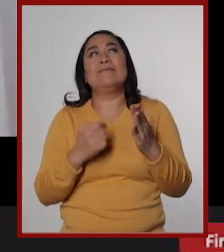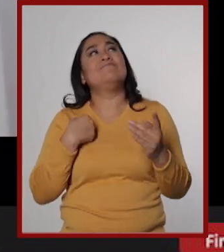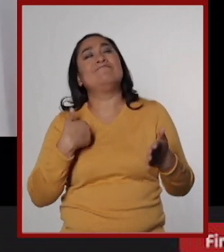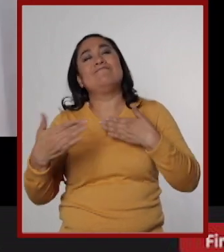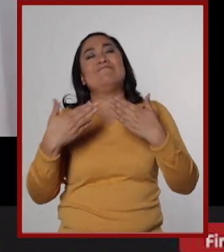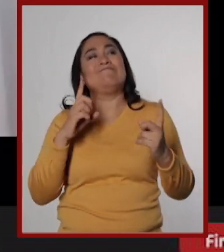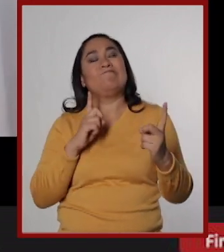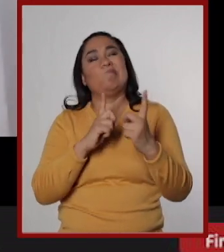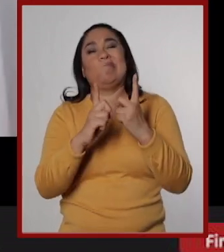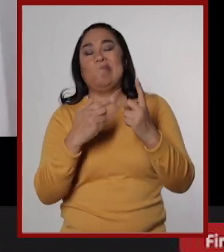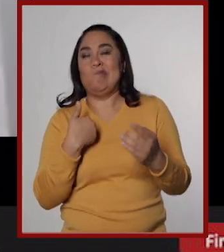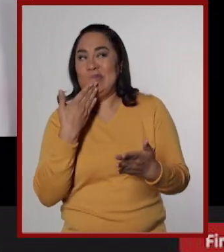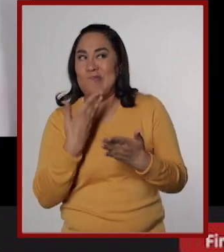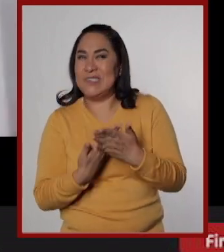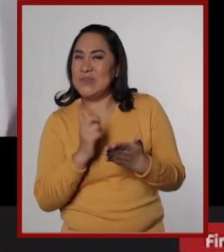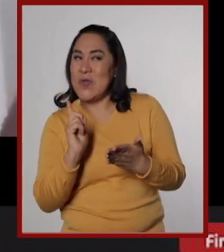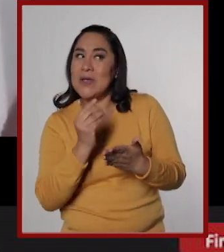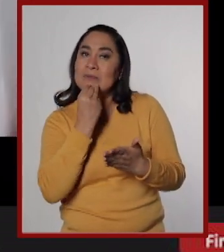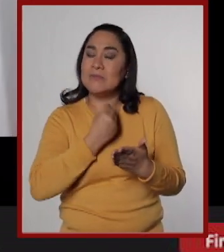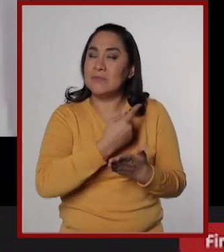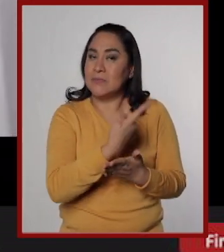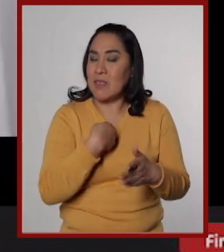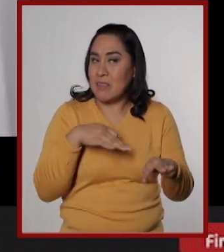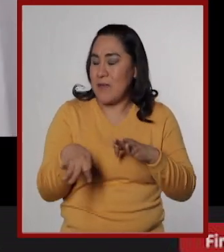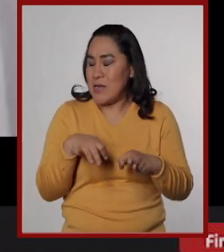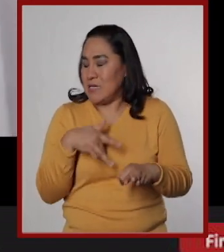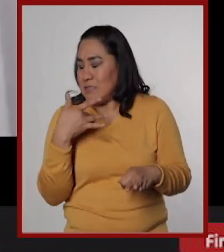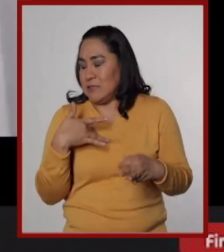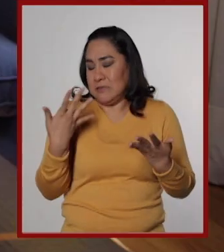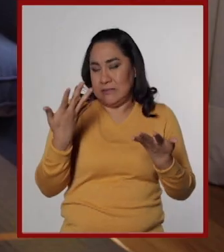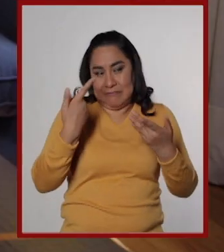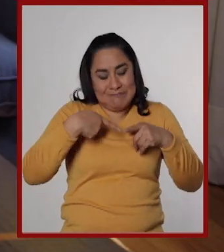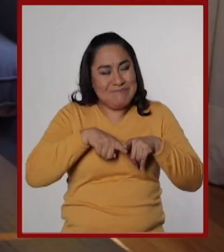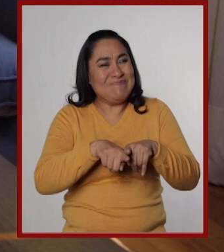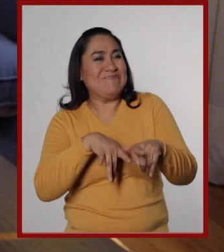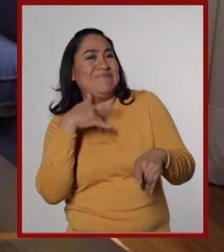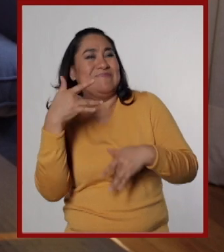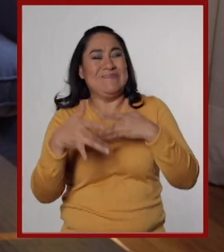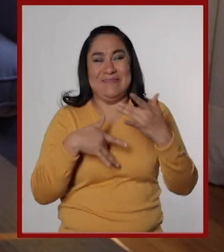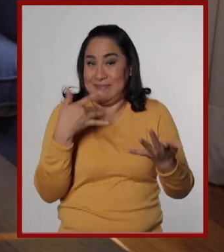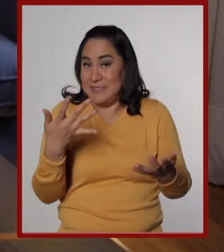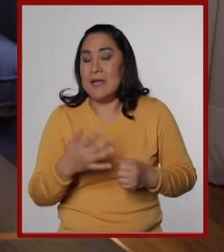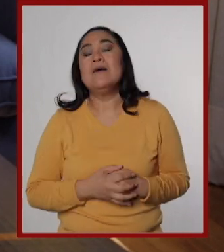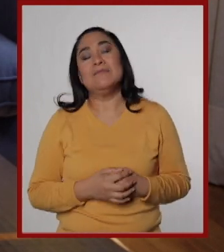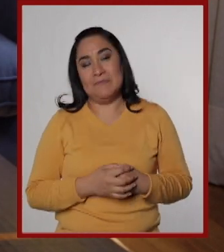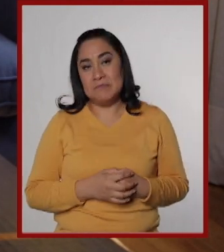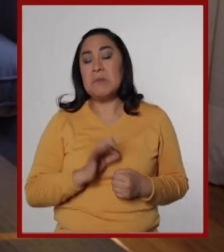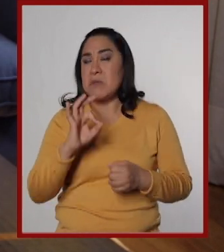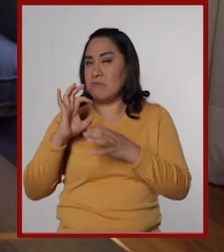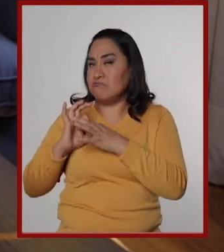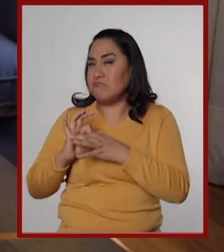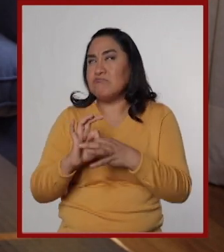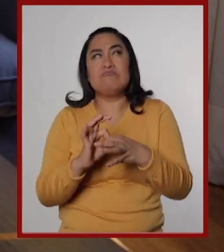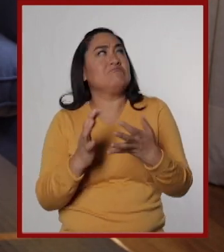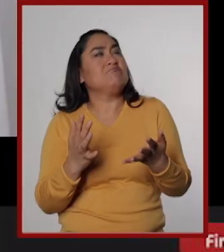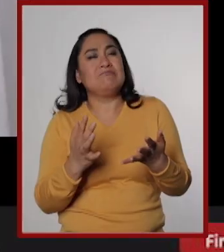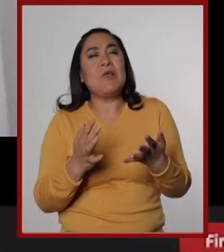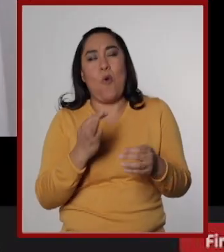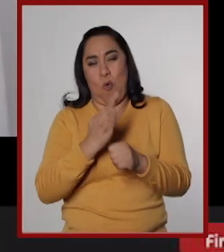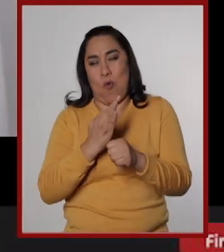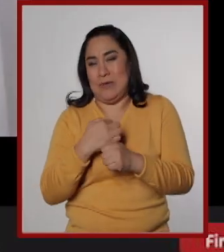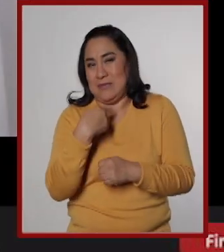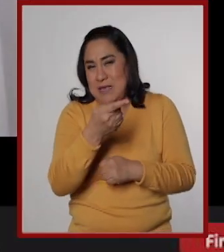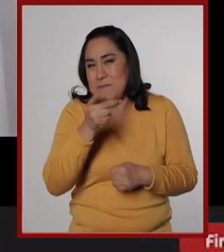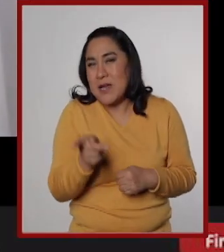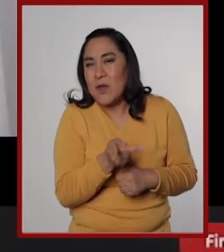cae bien y te tienes que poner a trabajar con él, pues imagínate ahí las dos cosas sumadas, ¿no? Justo va ligado un poco, digamos, a la siguiente